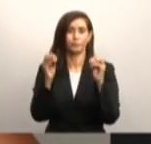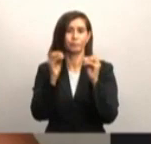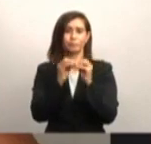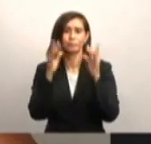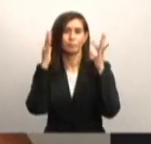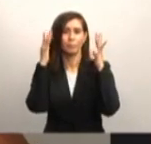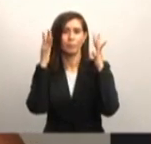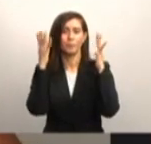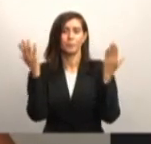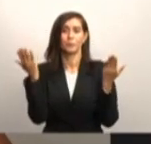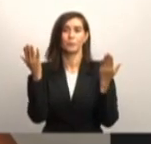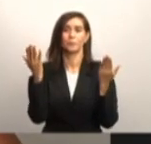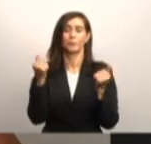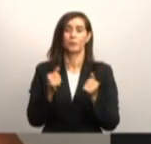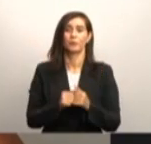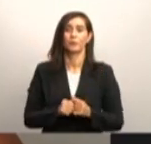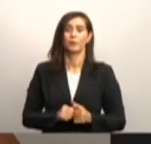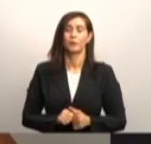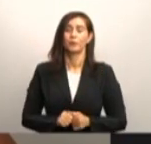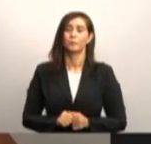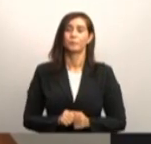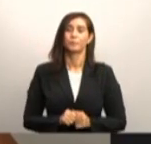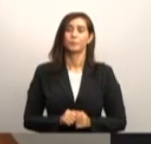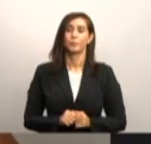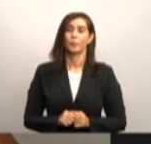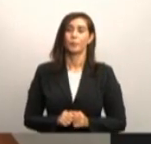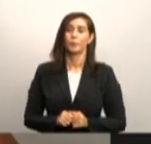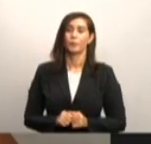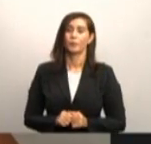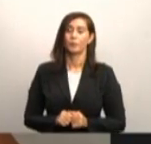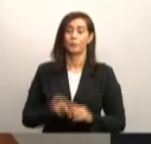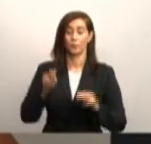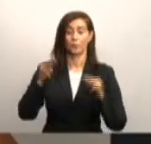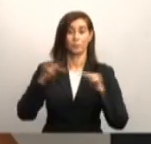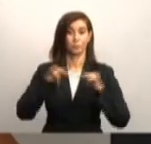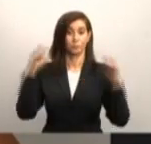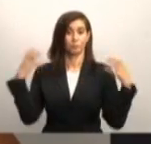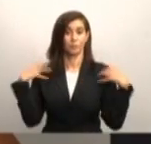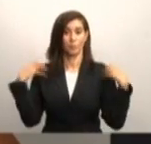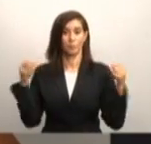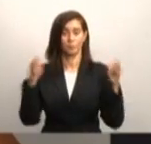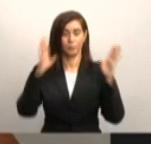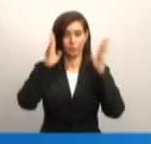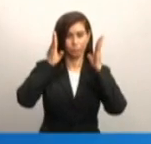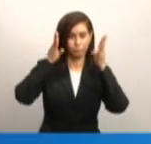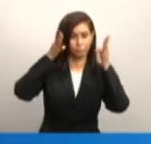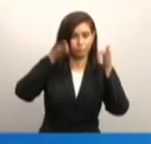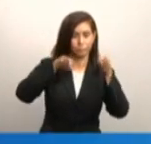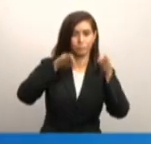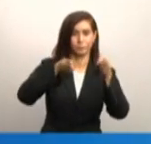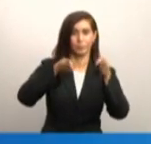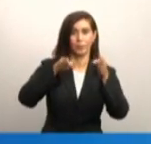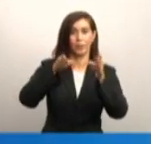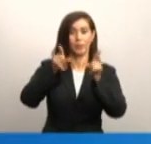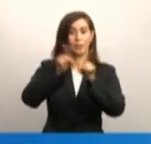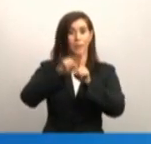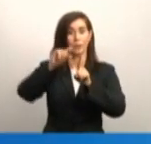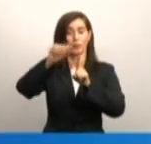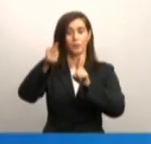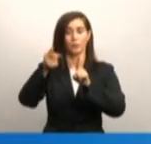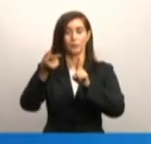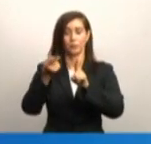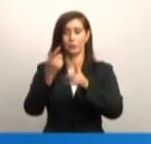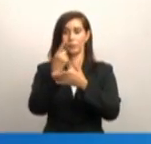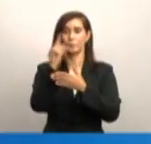diríamos, comunitarios, quizás, que más preocupan y sobre los cuales Salud Pública tiene la mirada puesta. Y otro aspecto es la mortalidad. En las